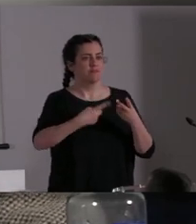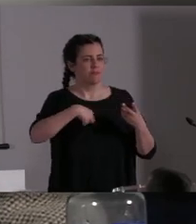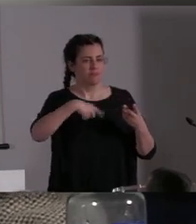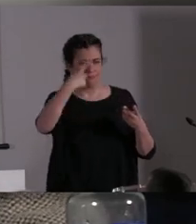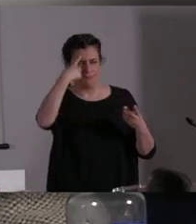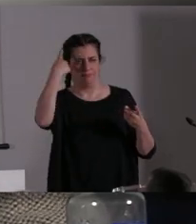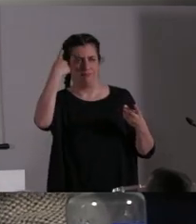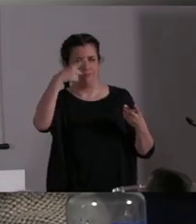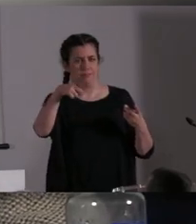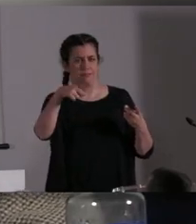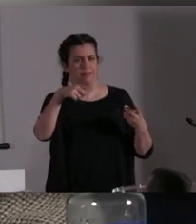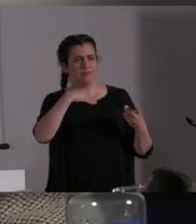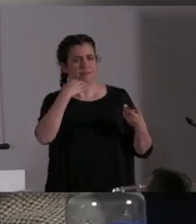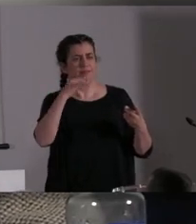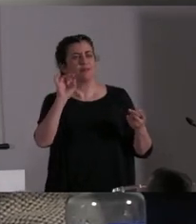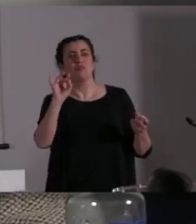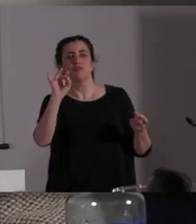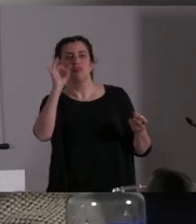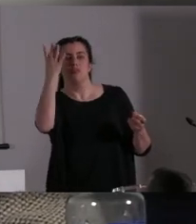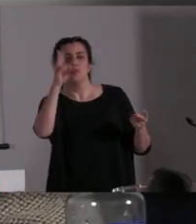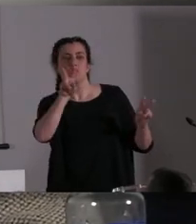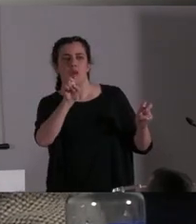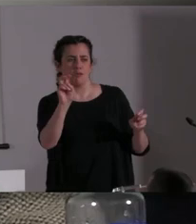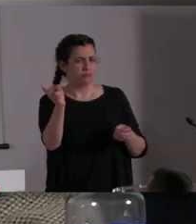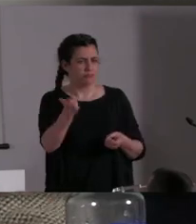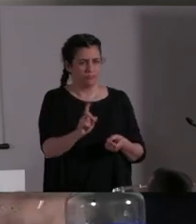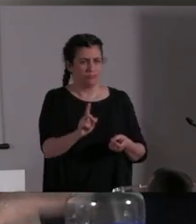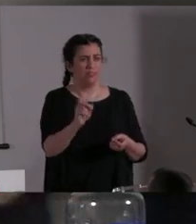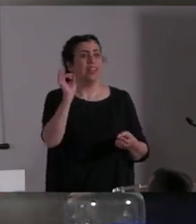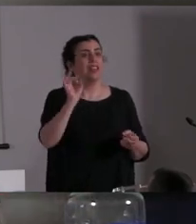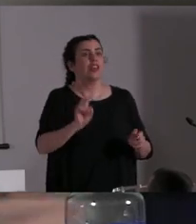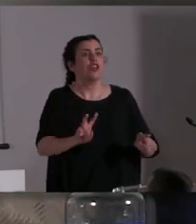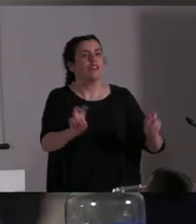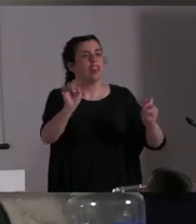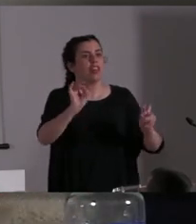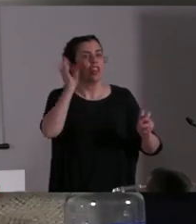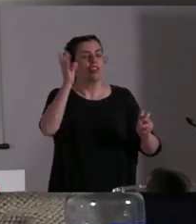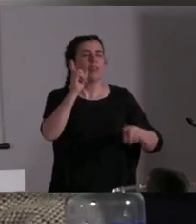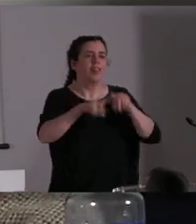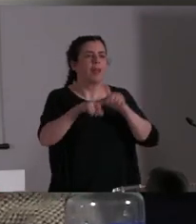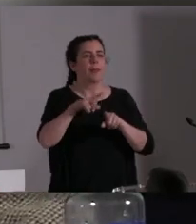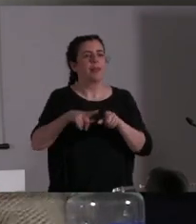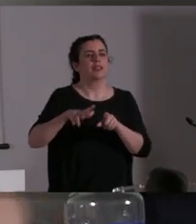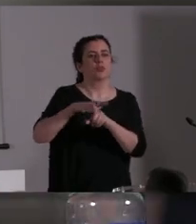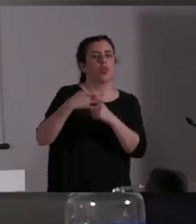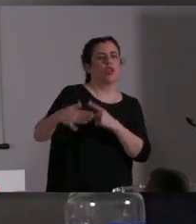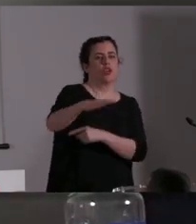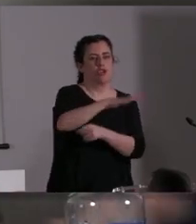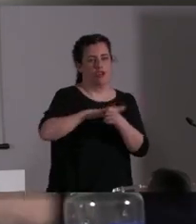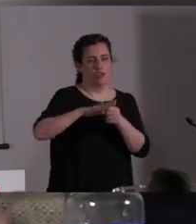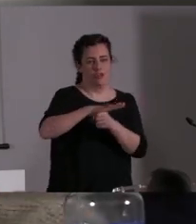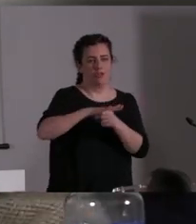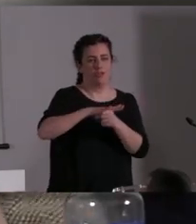que no estamos inventando nada. La innovación es a veces adaptar al contexto local experiencias previas, en este caso nuestros